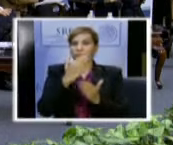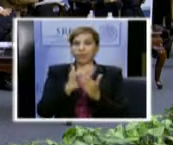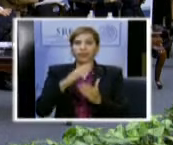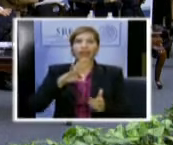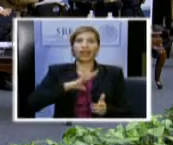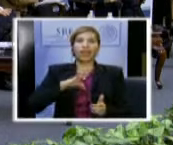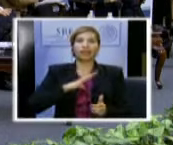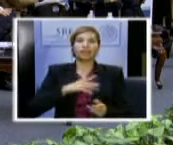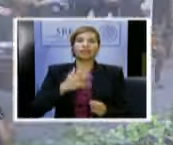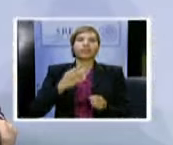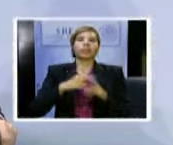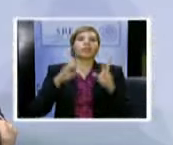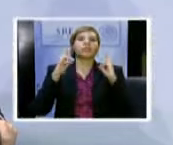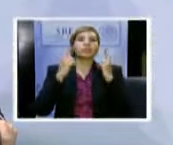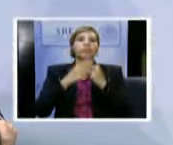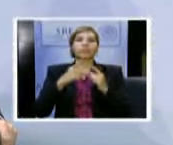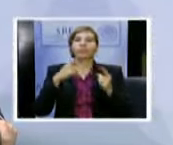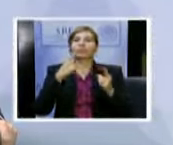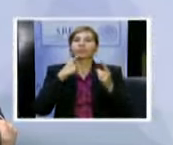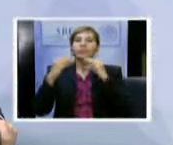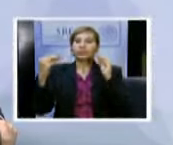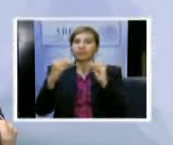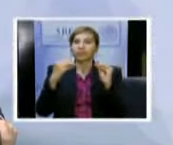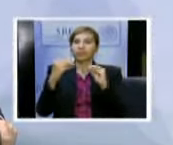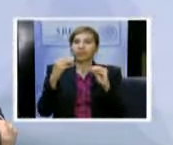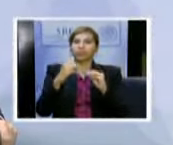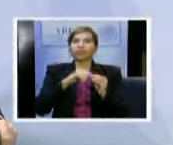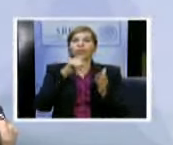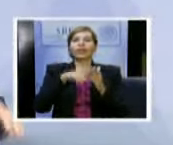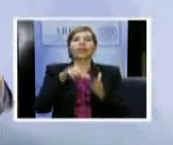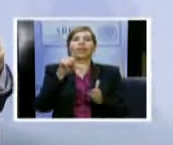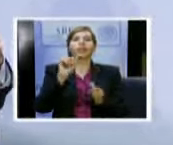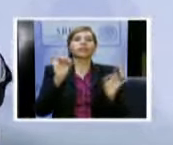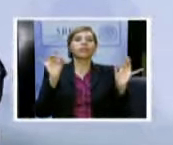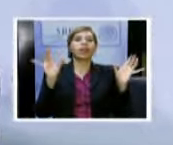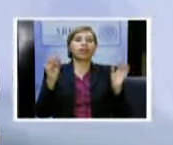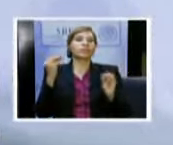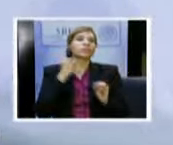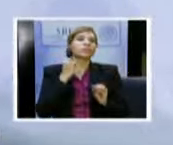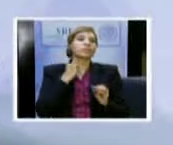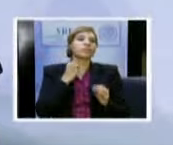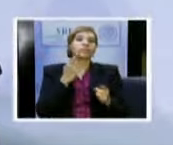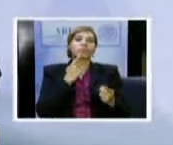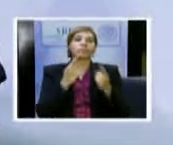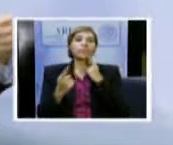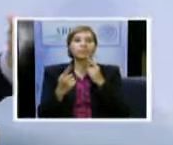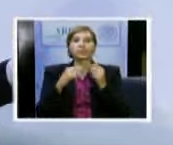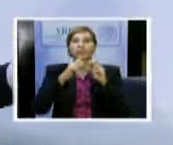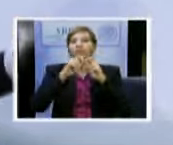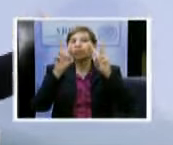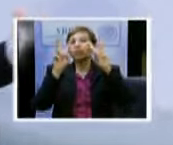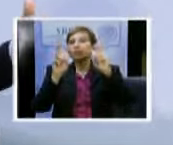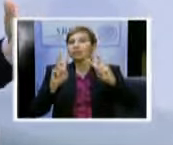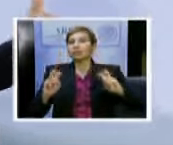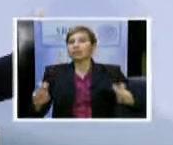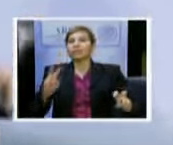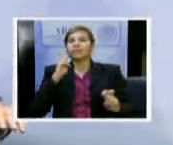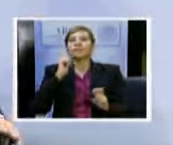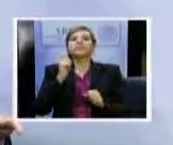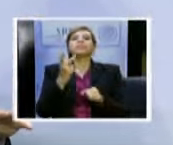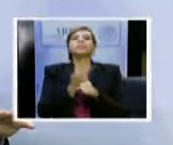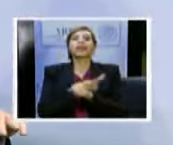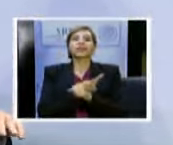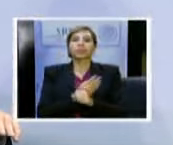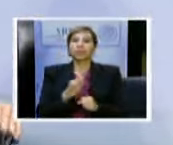tuvo un panel de discusión en Los Ángeles con abogados para hacer el análisis del impacto de esta